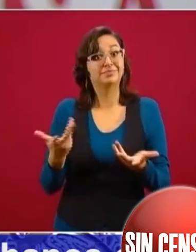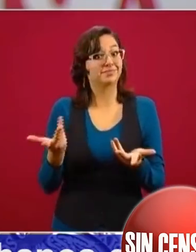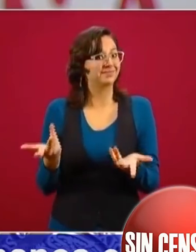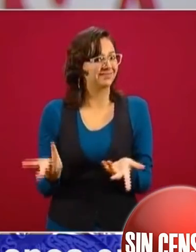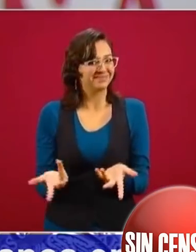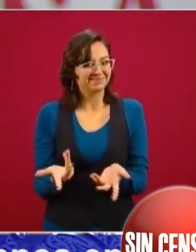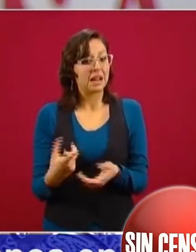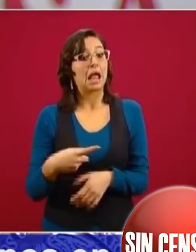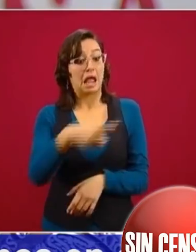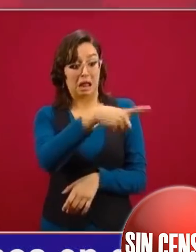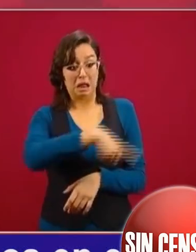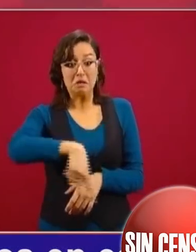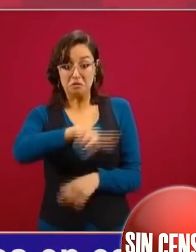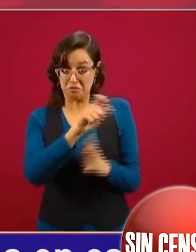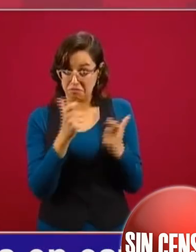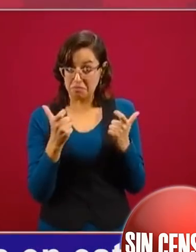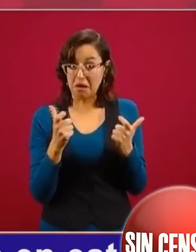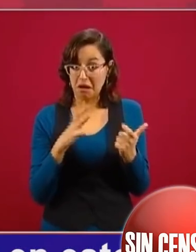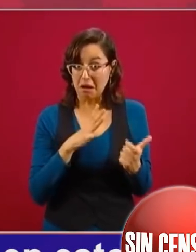dinero,